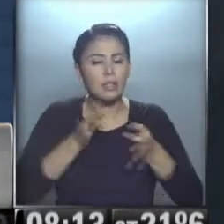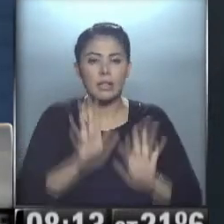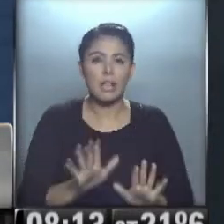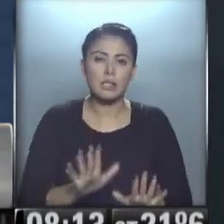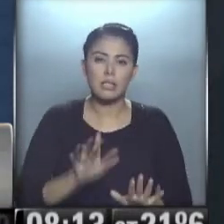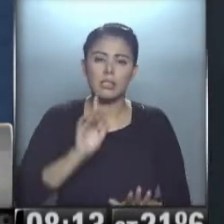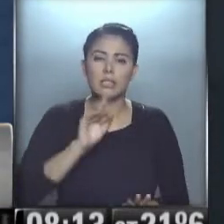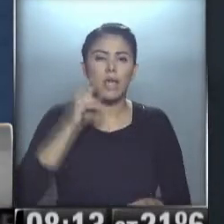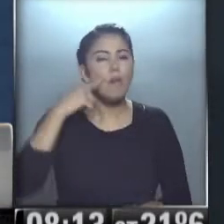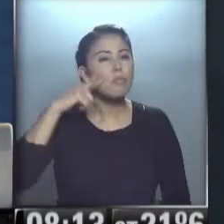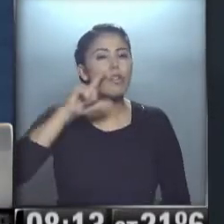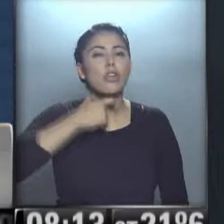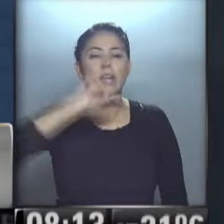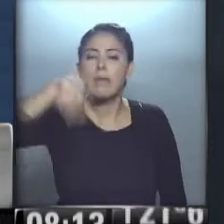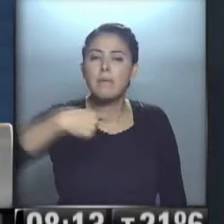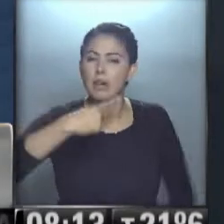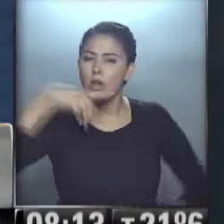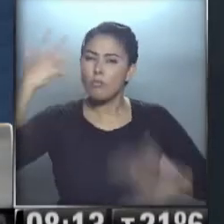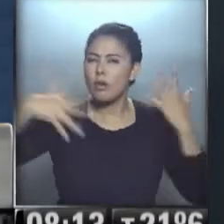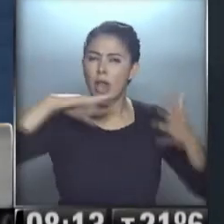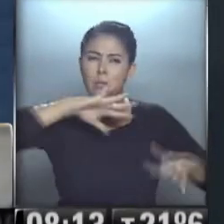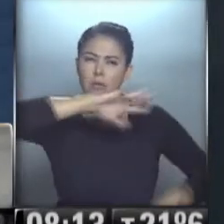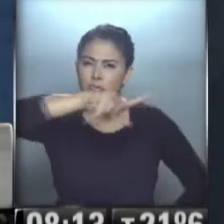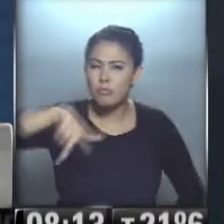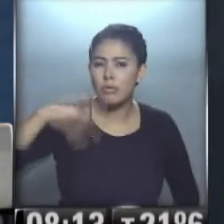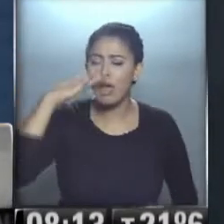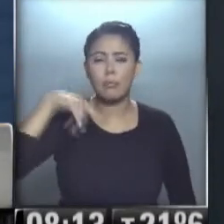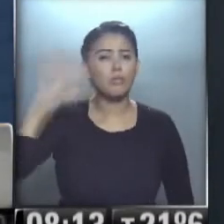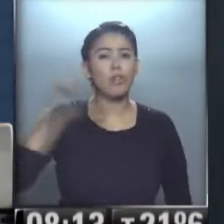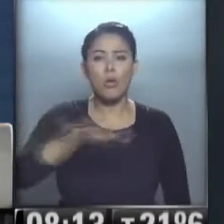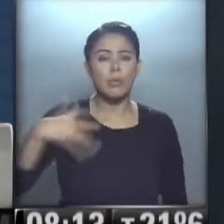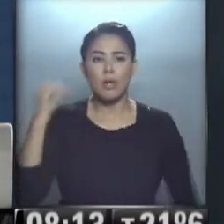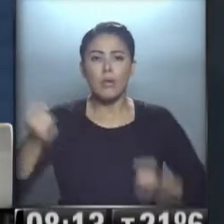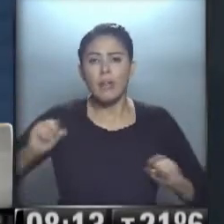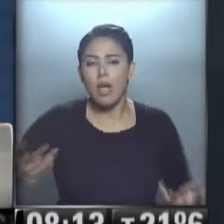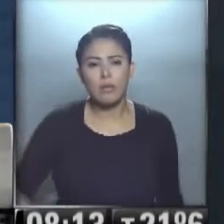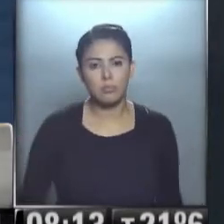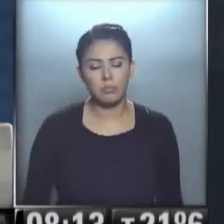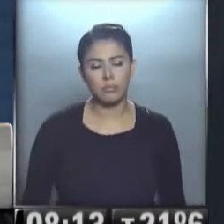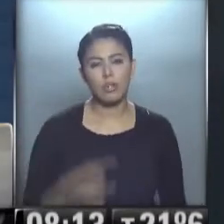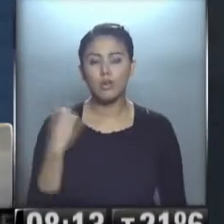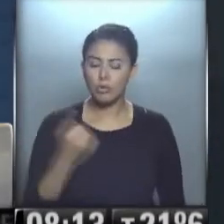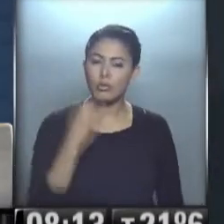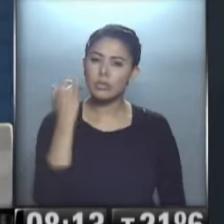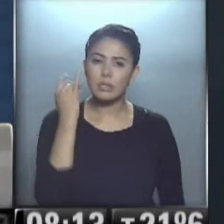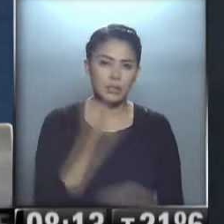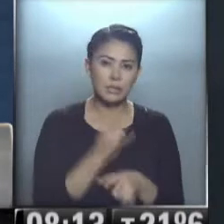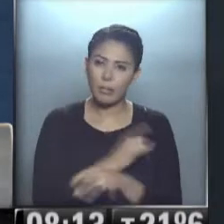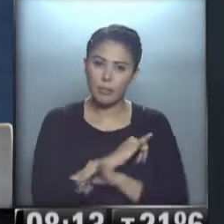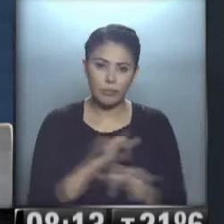hechos vandálicos que generan verdaderamente zozobra en la comunidad. Como nosotros advertimos siempre,